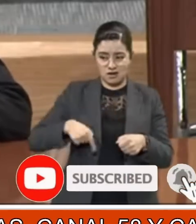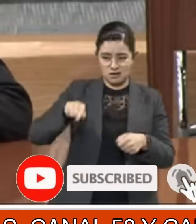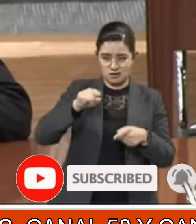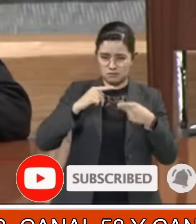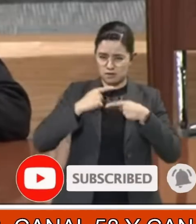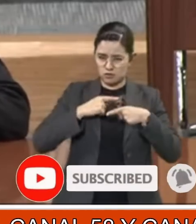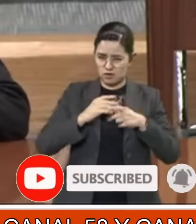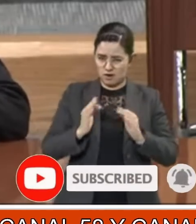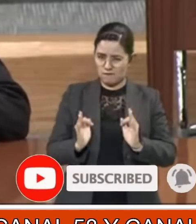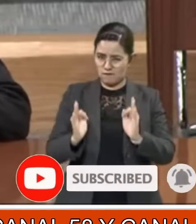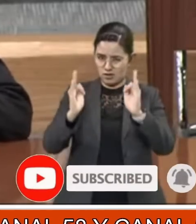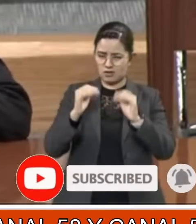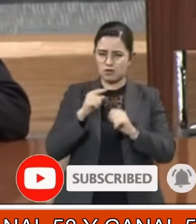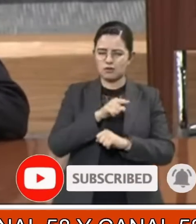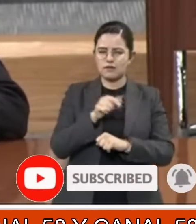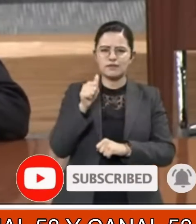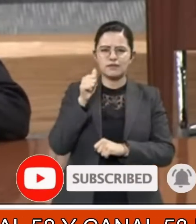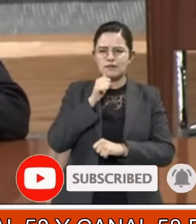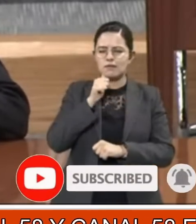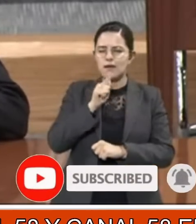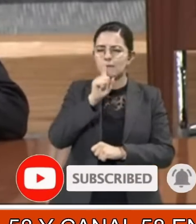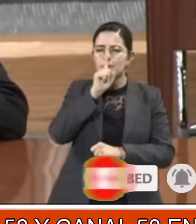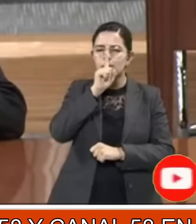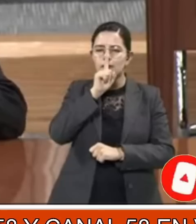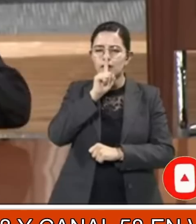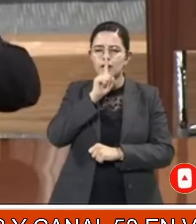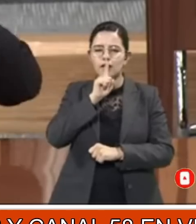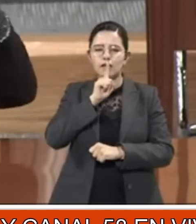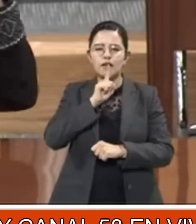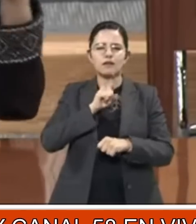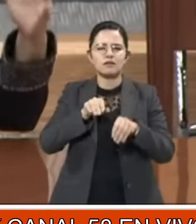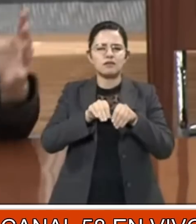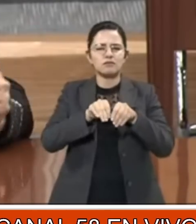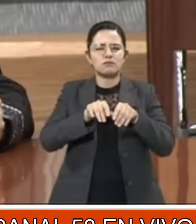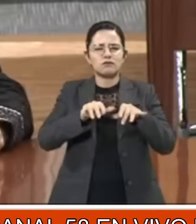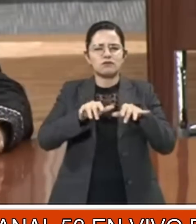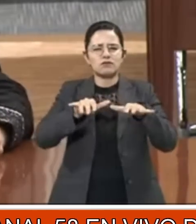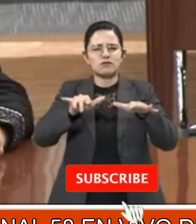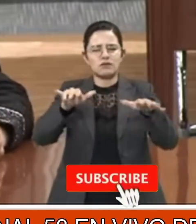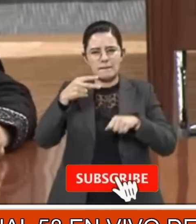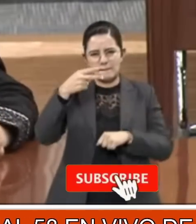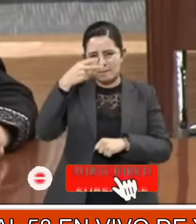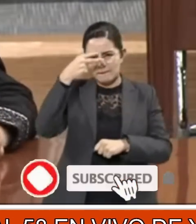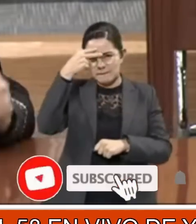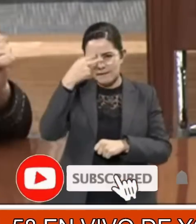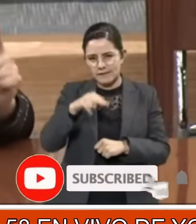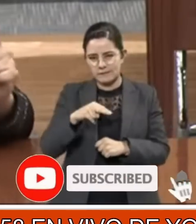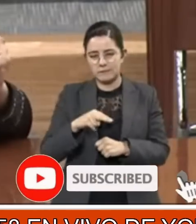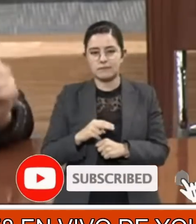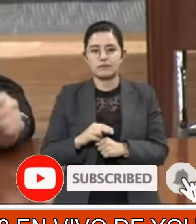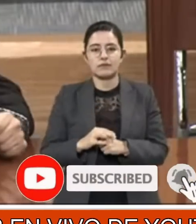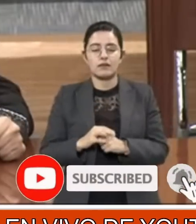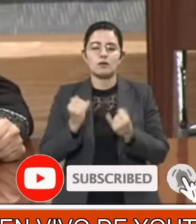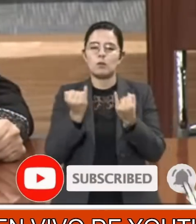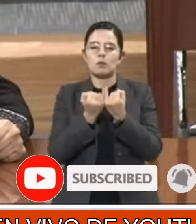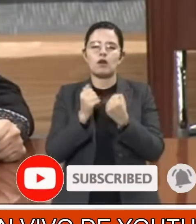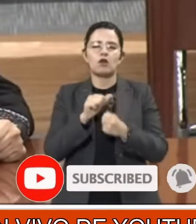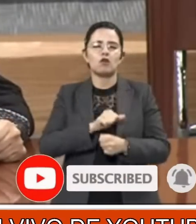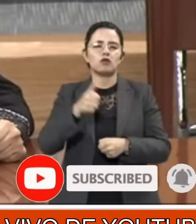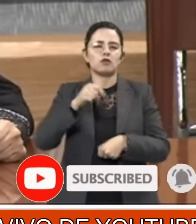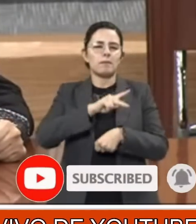Gracias. Señor presidente Lorenzo Córdoba, una vez que todos hemos conocido el informe